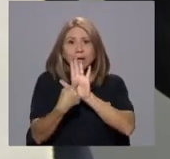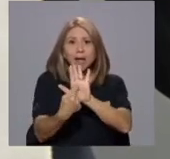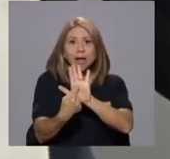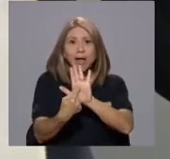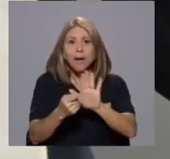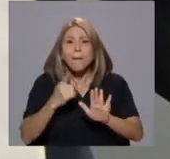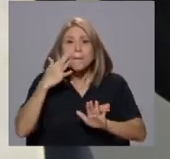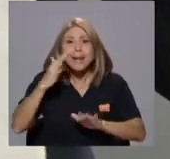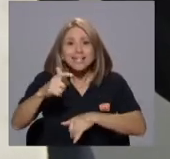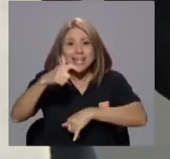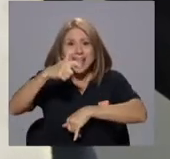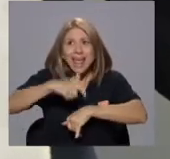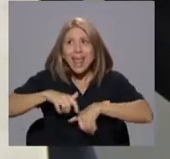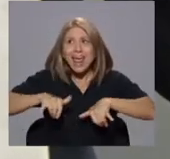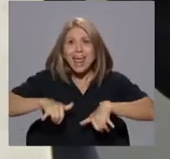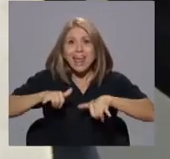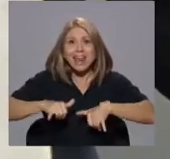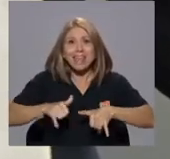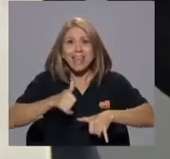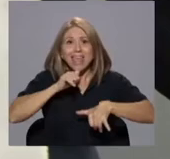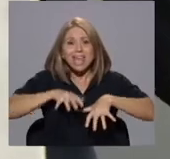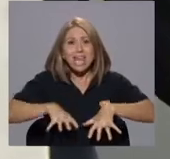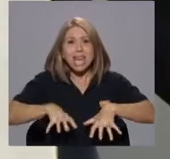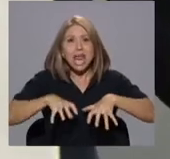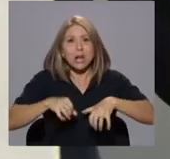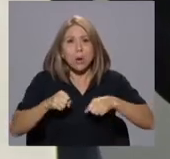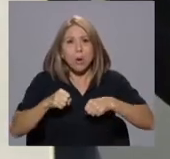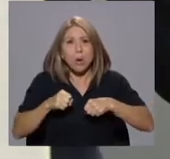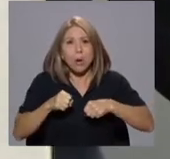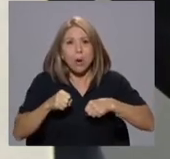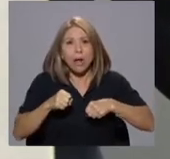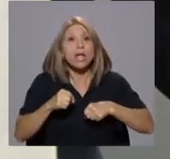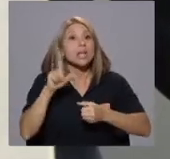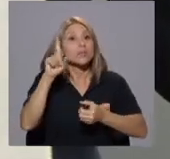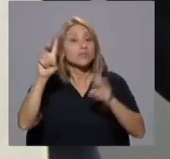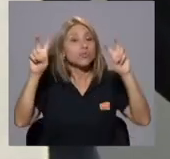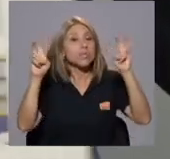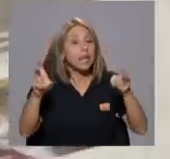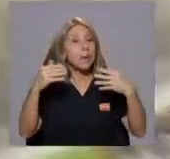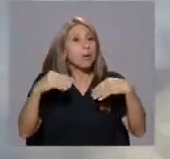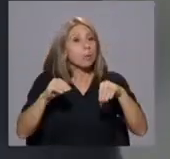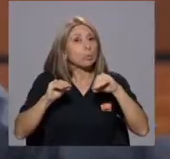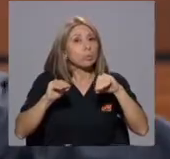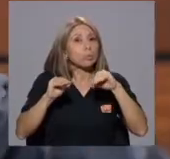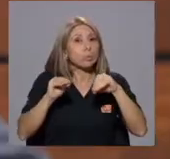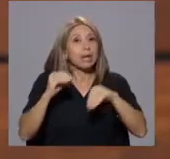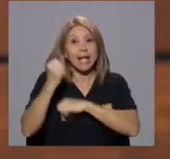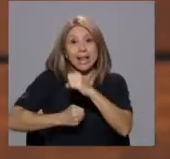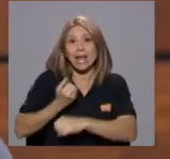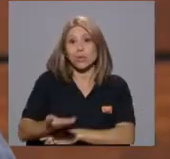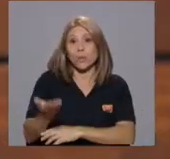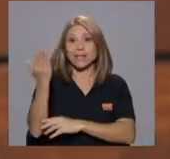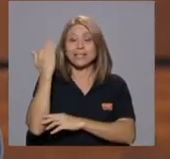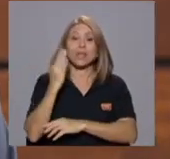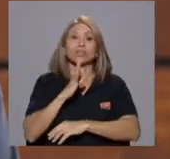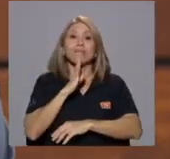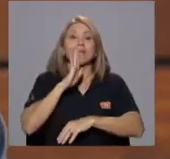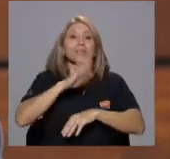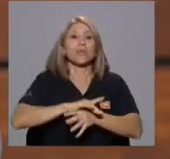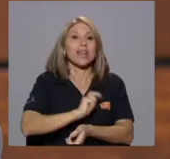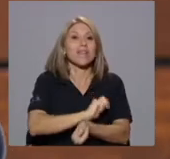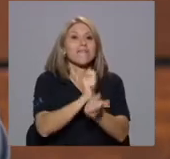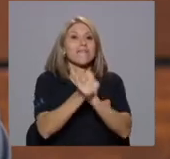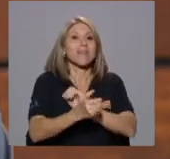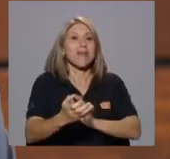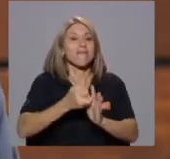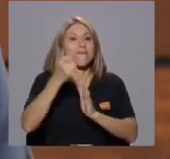hielo. Así que creo que es un tema aleccionador que, como el año pasado se hablaba de una reforma integral, hoy de repente nos